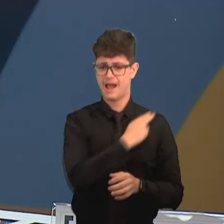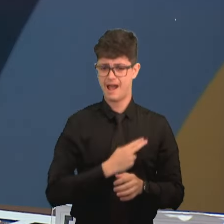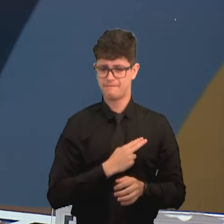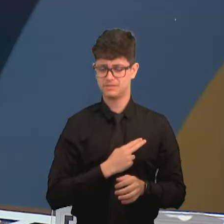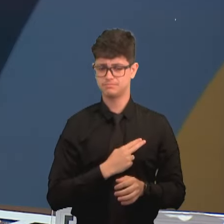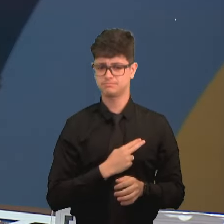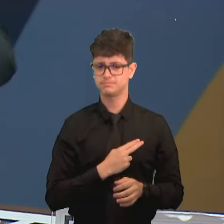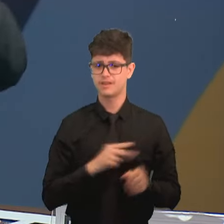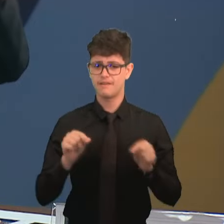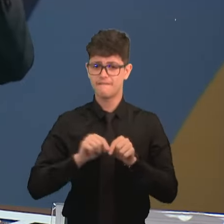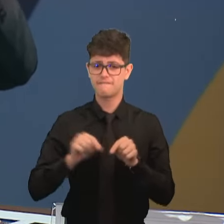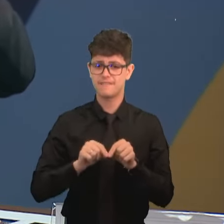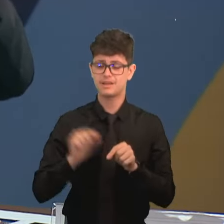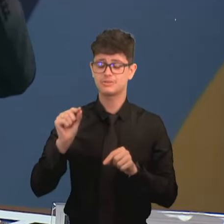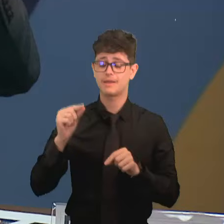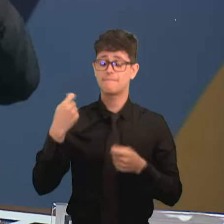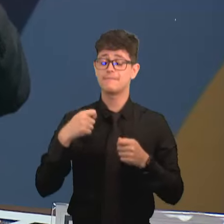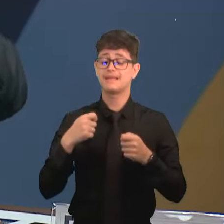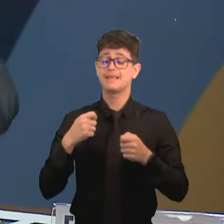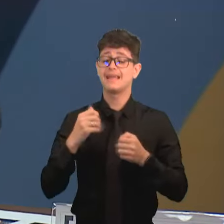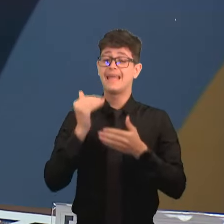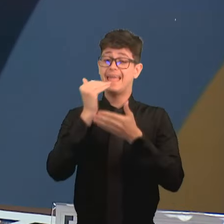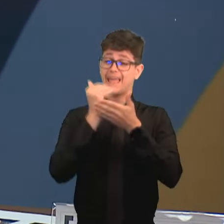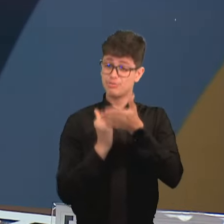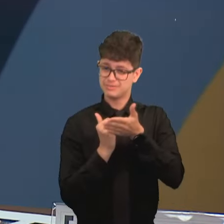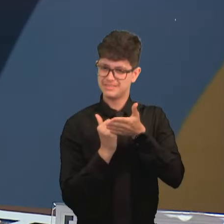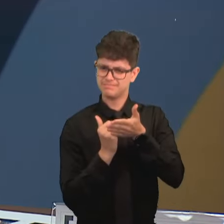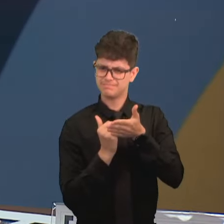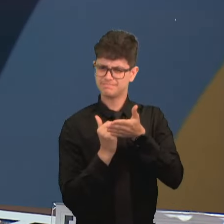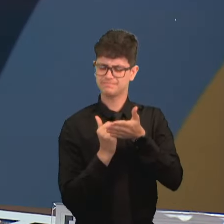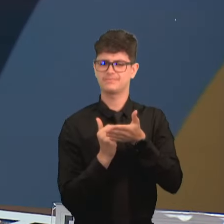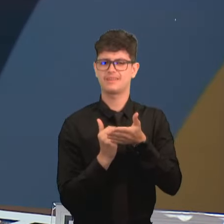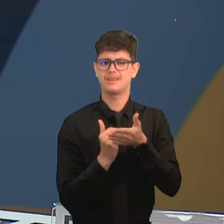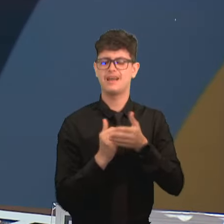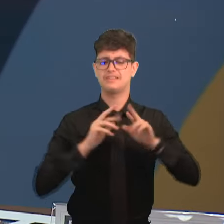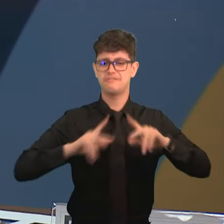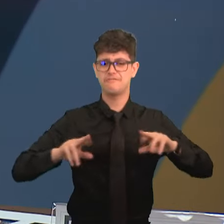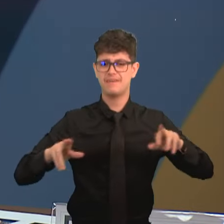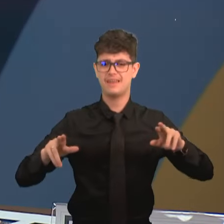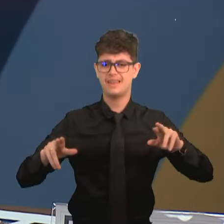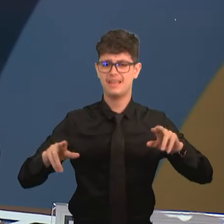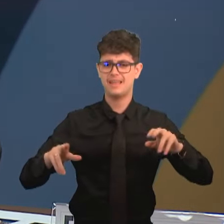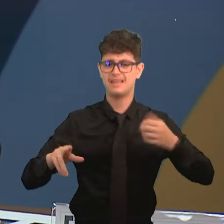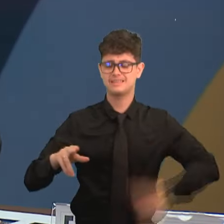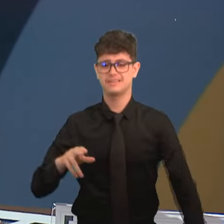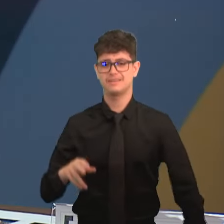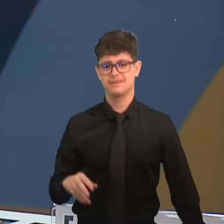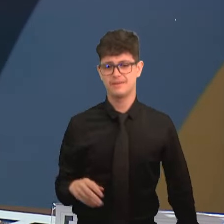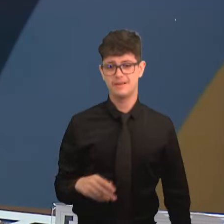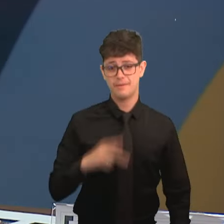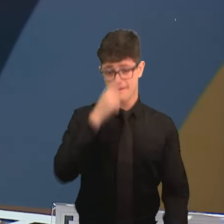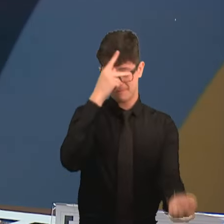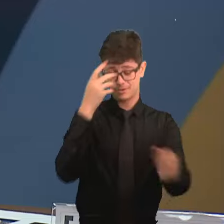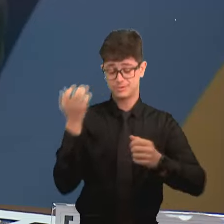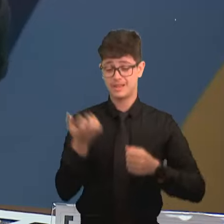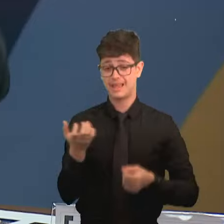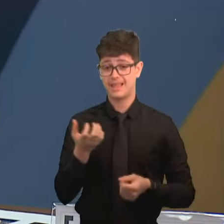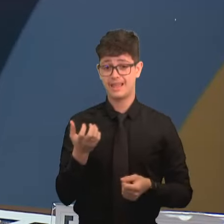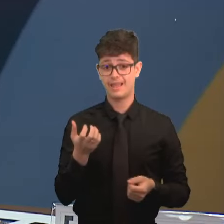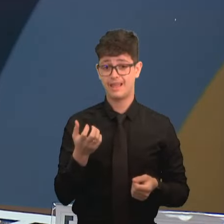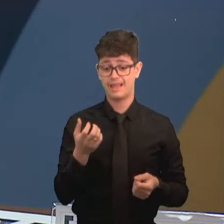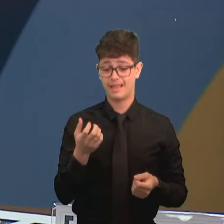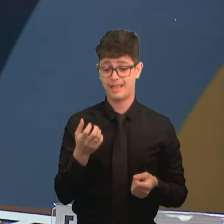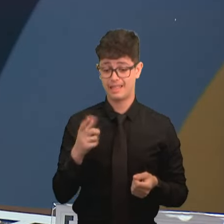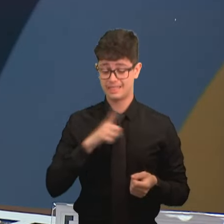estamos desarrollando nuevos métodos para intentar reducir esas diferencias de desempeño en modelos predictivos para los corajosos que quieren ver los